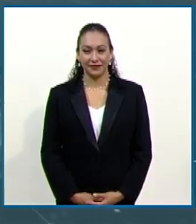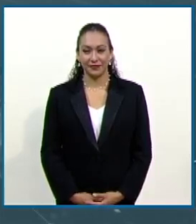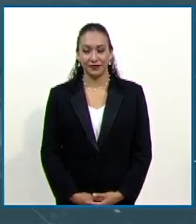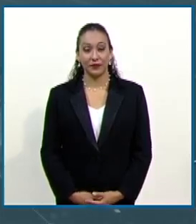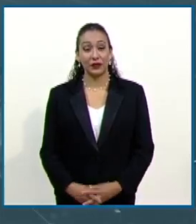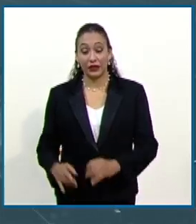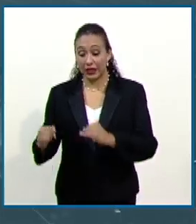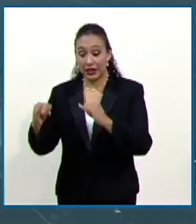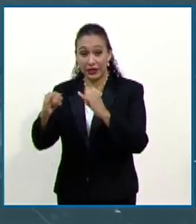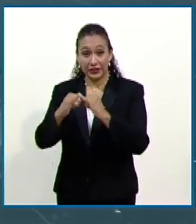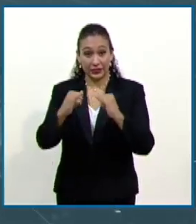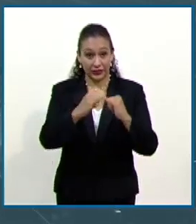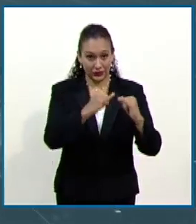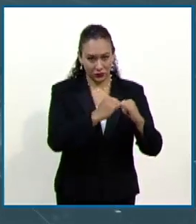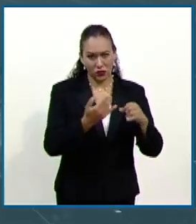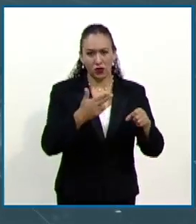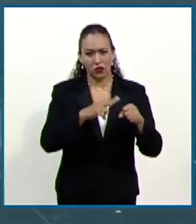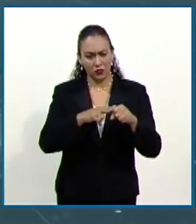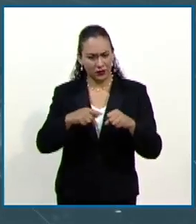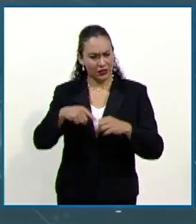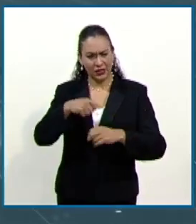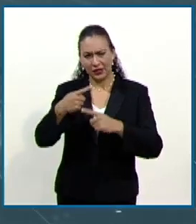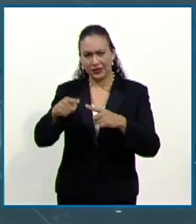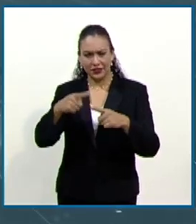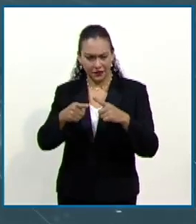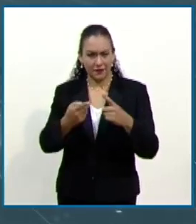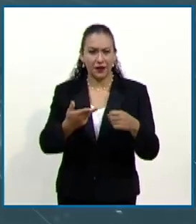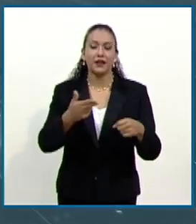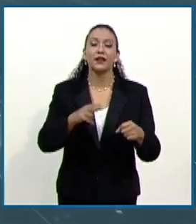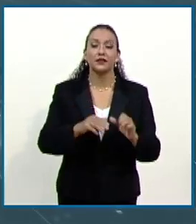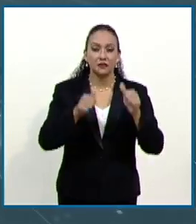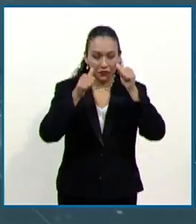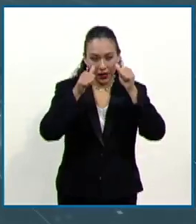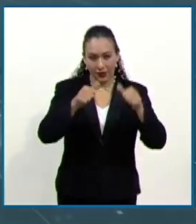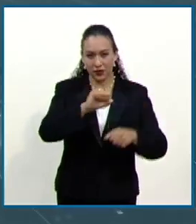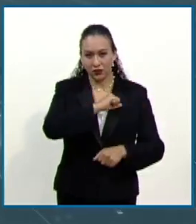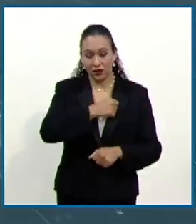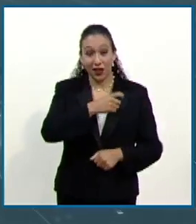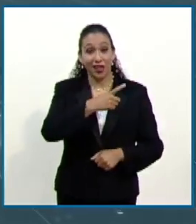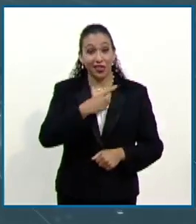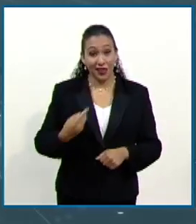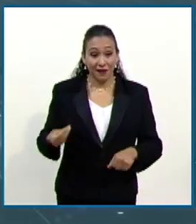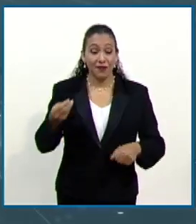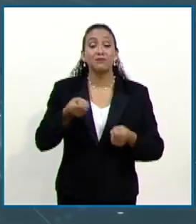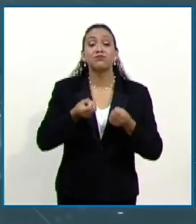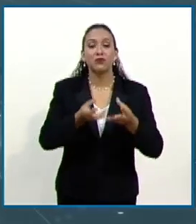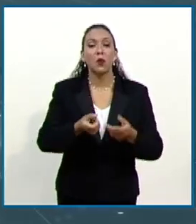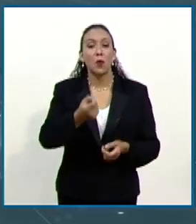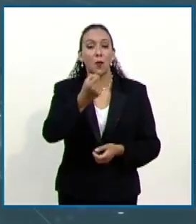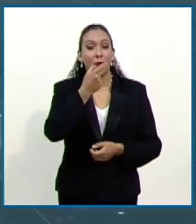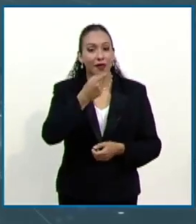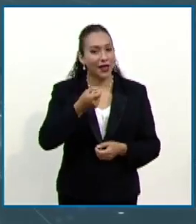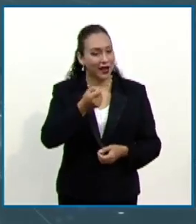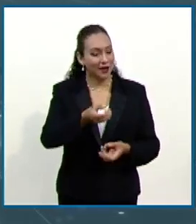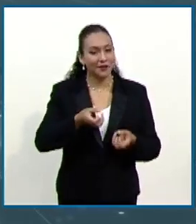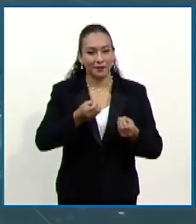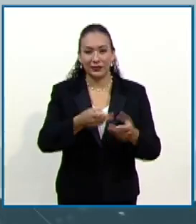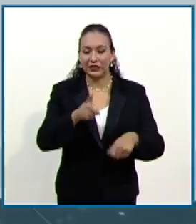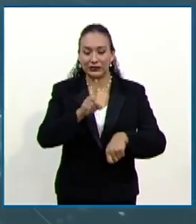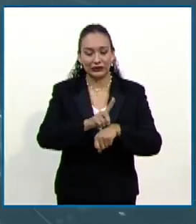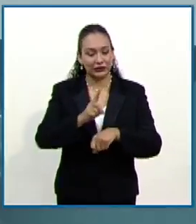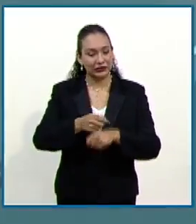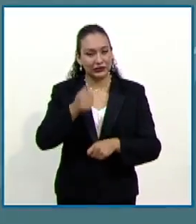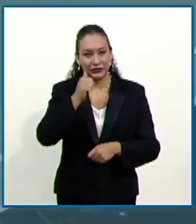Instituciones de salud deben garantizar acceso a medicamentos de forma oportuna, permanente y constante, determinó la primera sala.